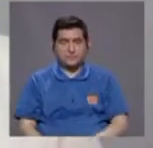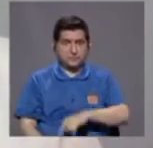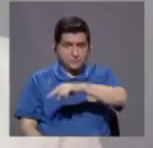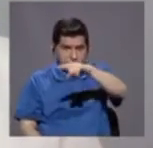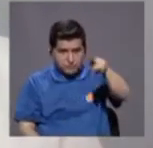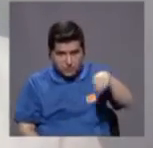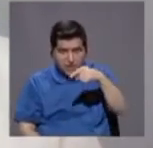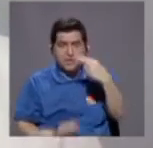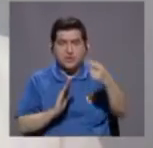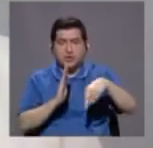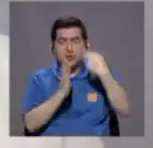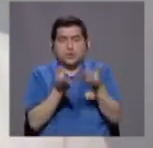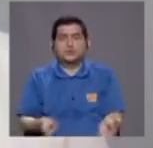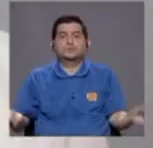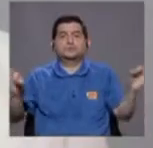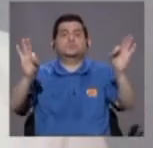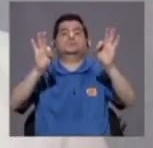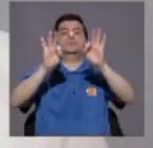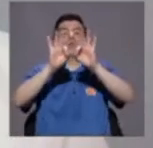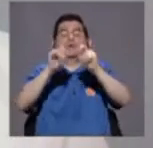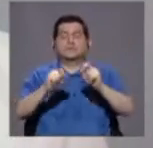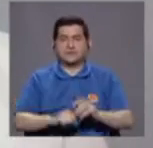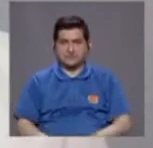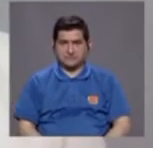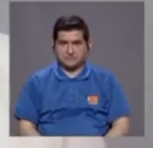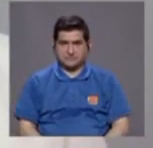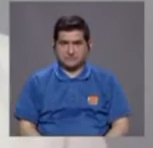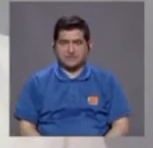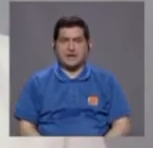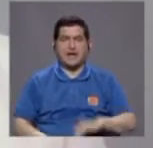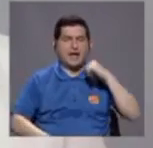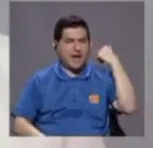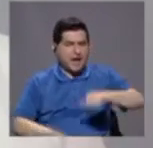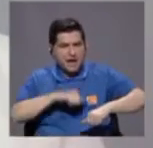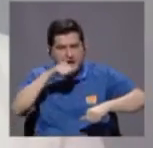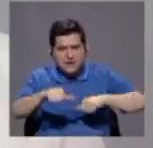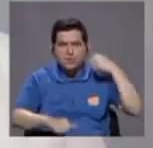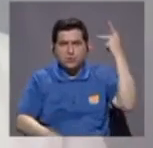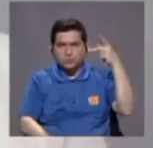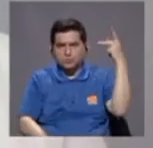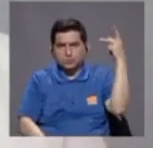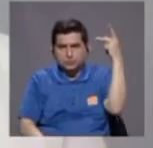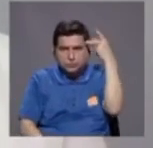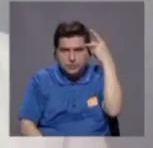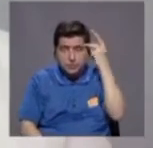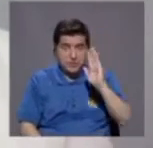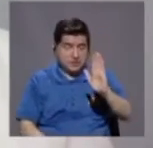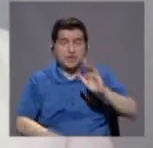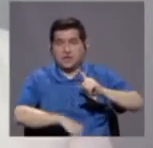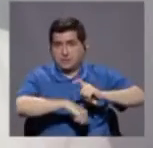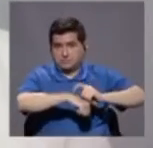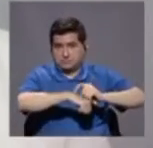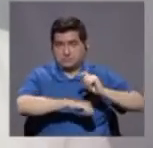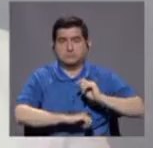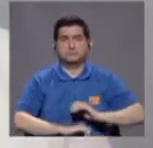van a jugar un papel central en las luchas políticas de entonces.